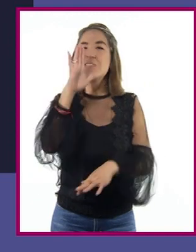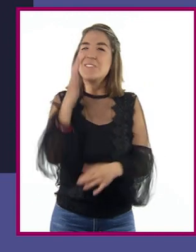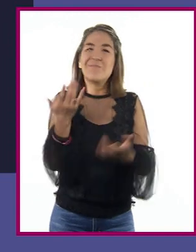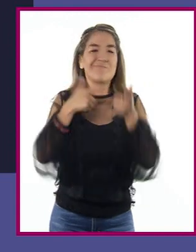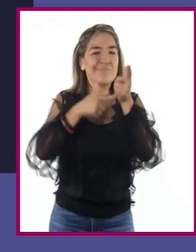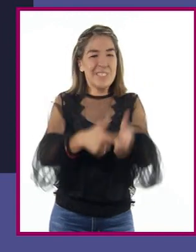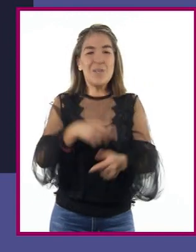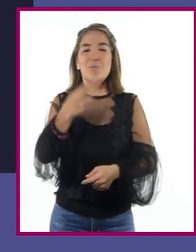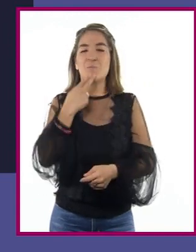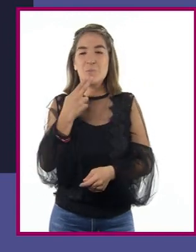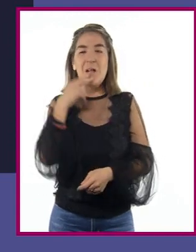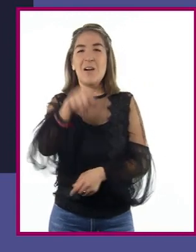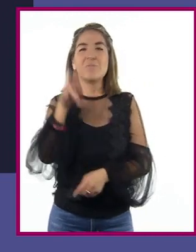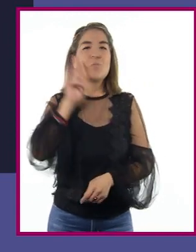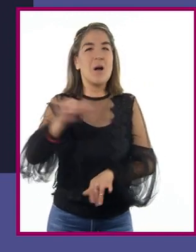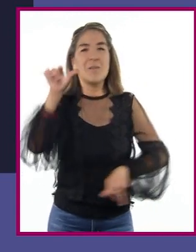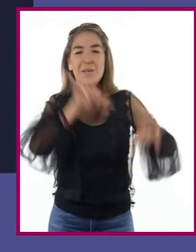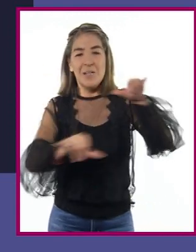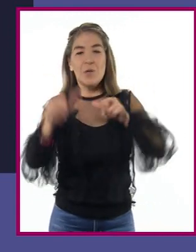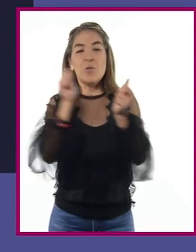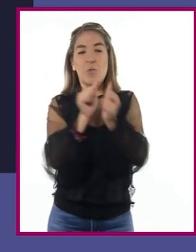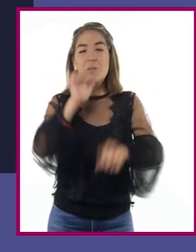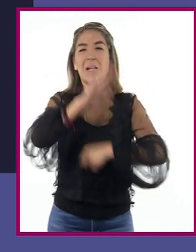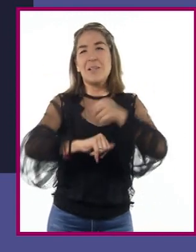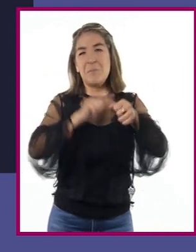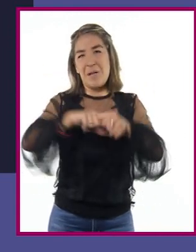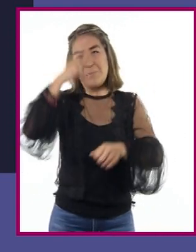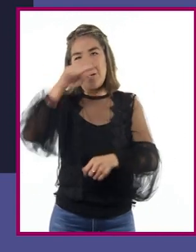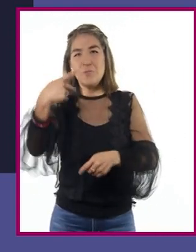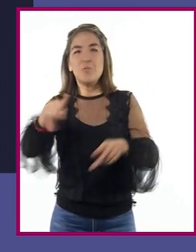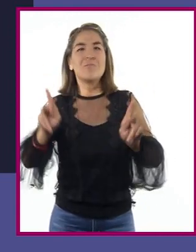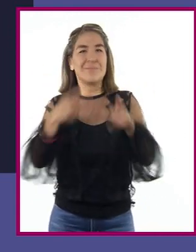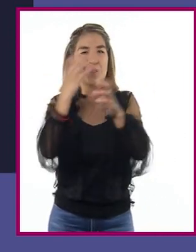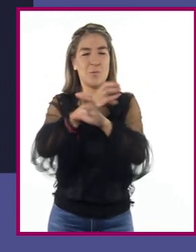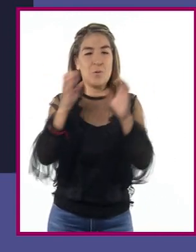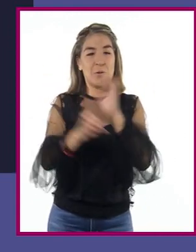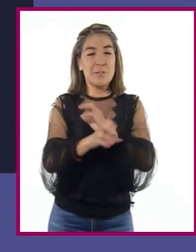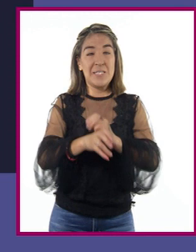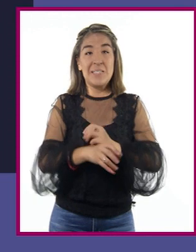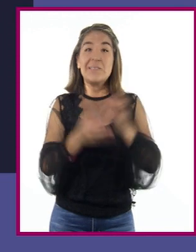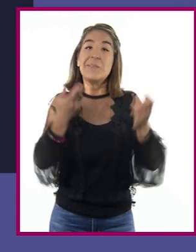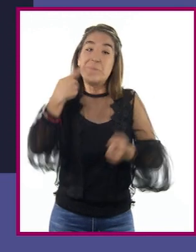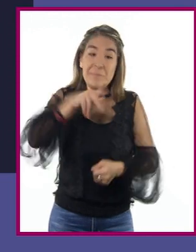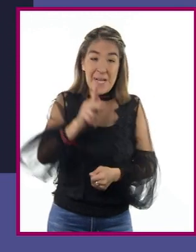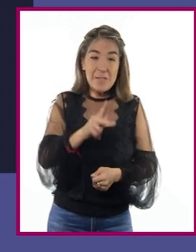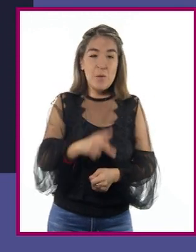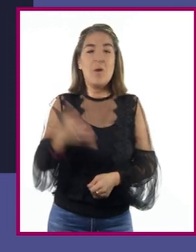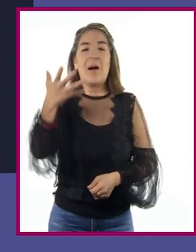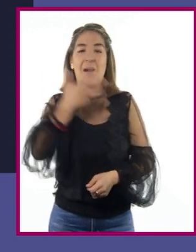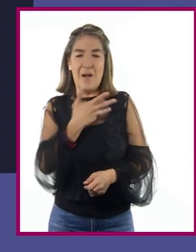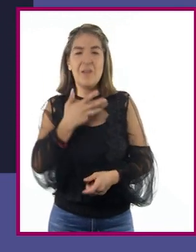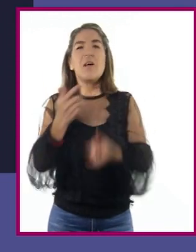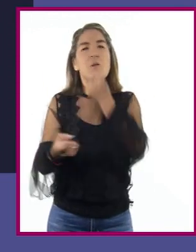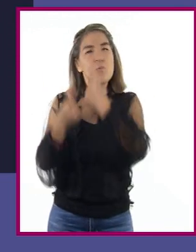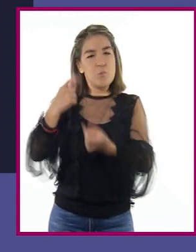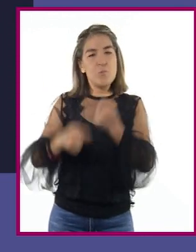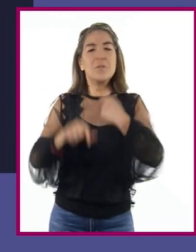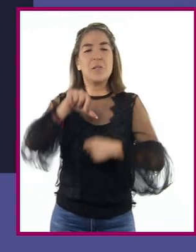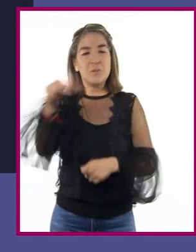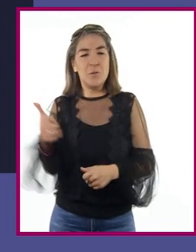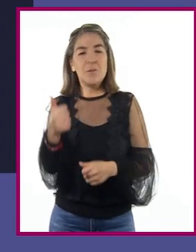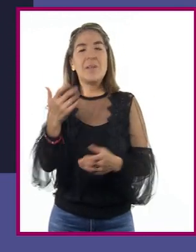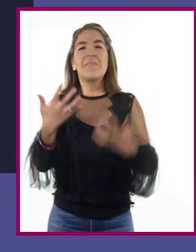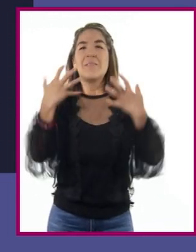emplear experimentos en animales para sus productos. Sin embargo, existen algunas que sí han buscado